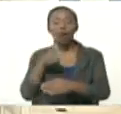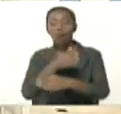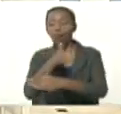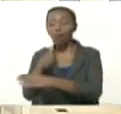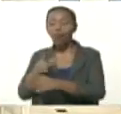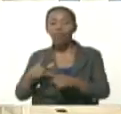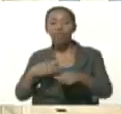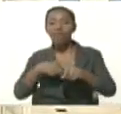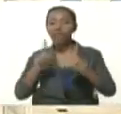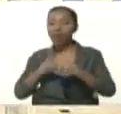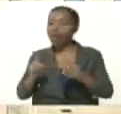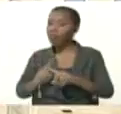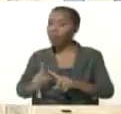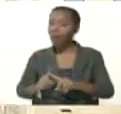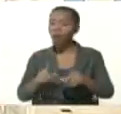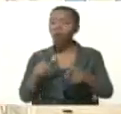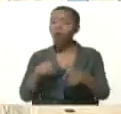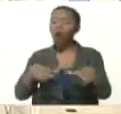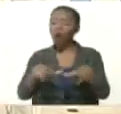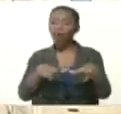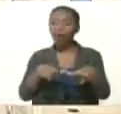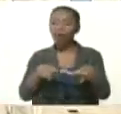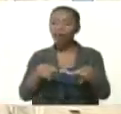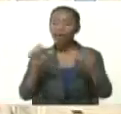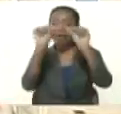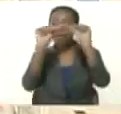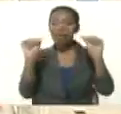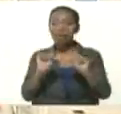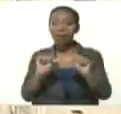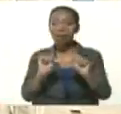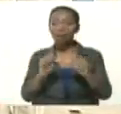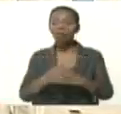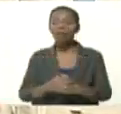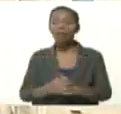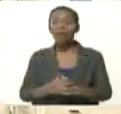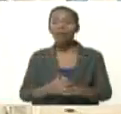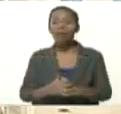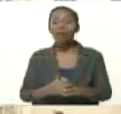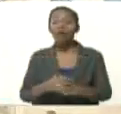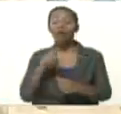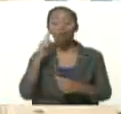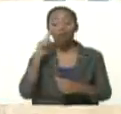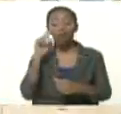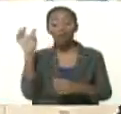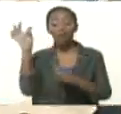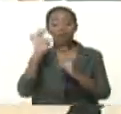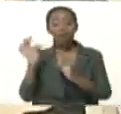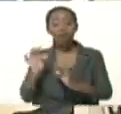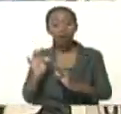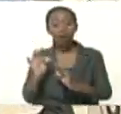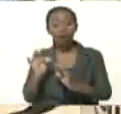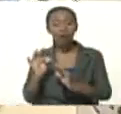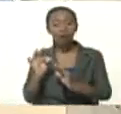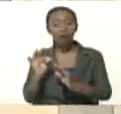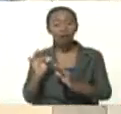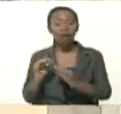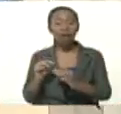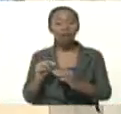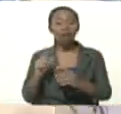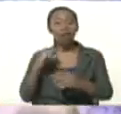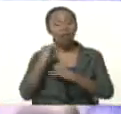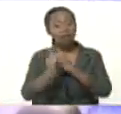o todo lo que se traduce al sistema tradicional. Correcto. Tenemos una vía expedita que es la vía digital, es lo que nosotros llamamos la vía